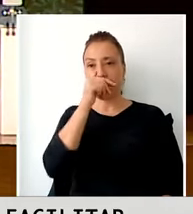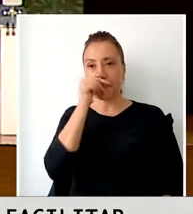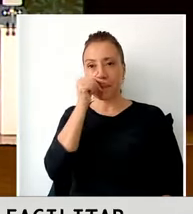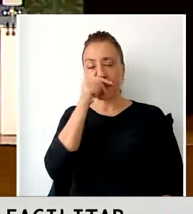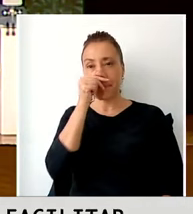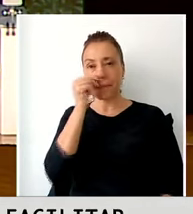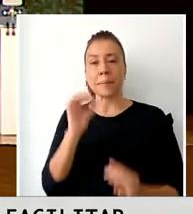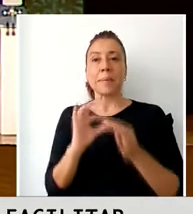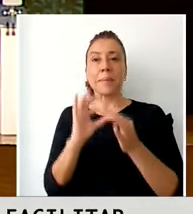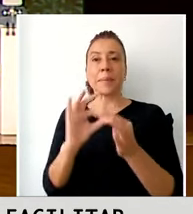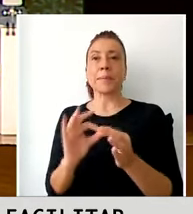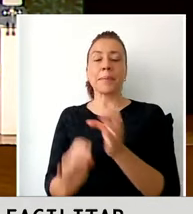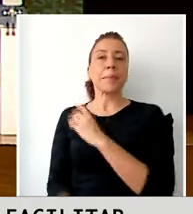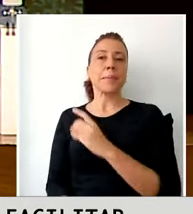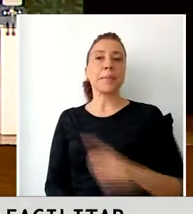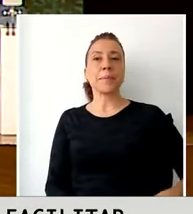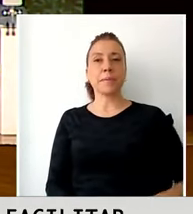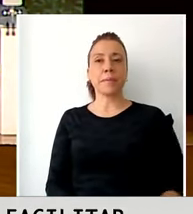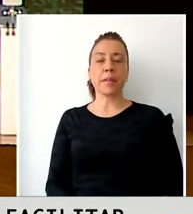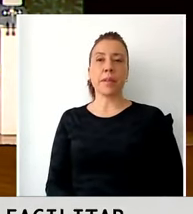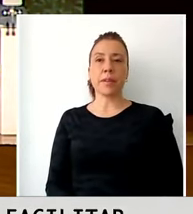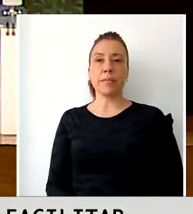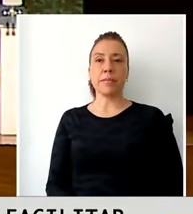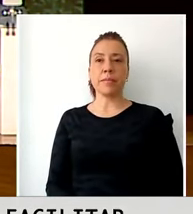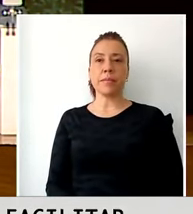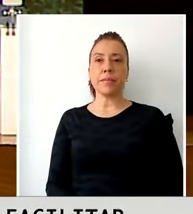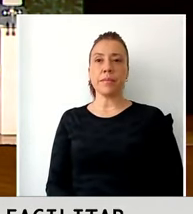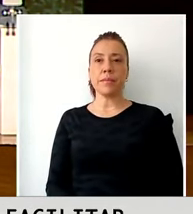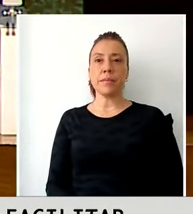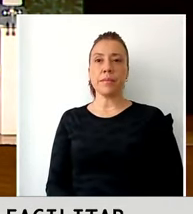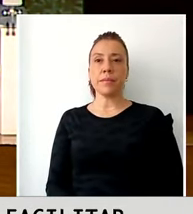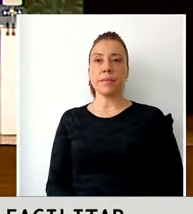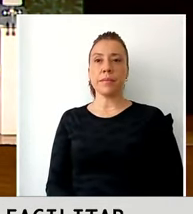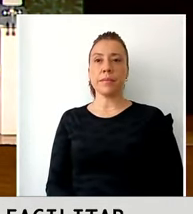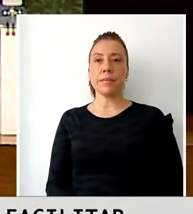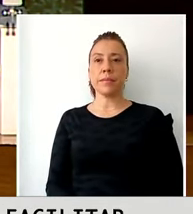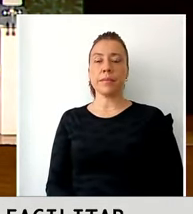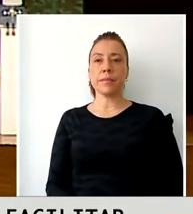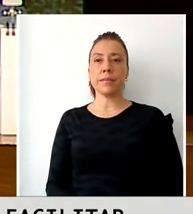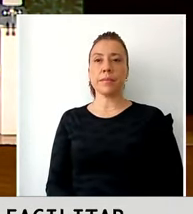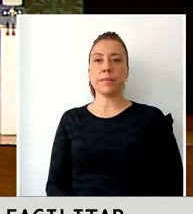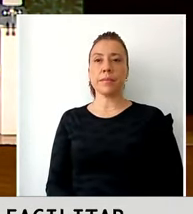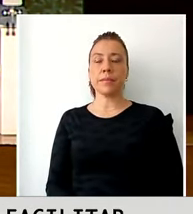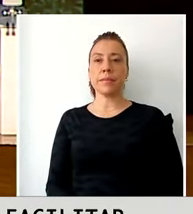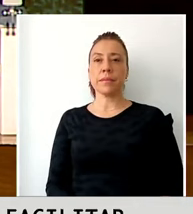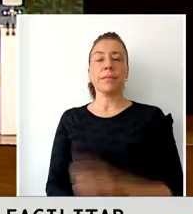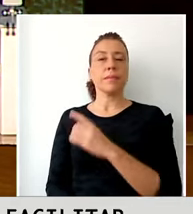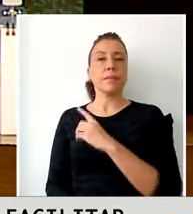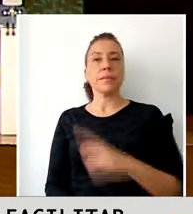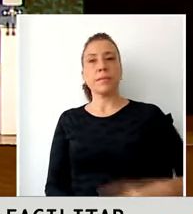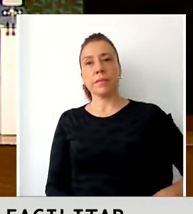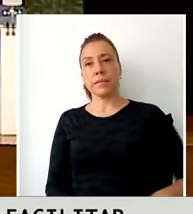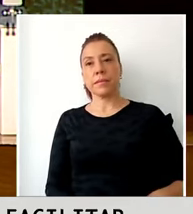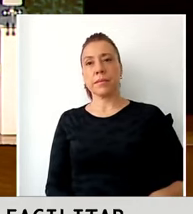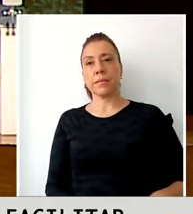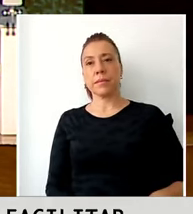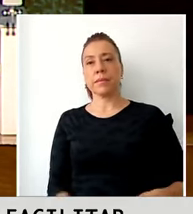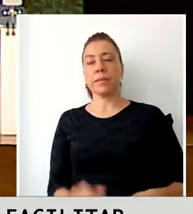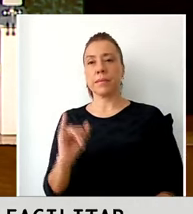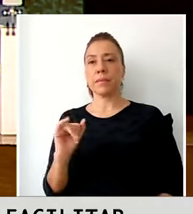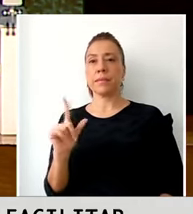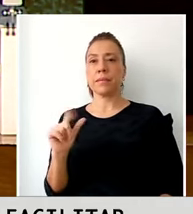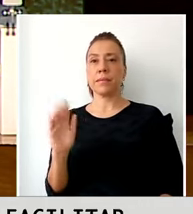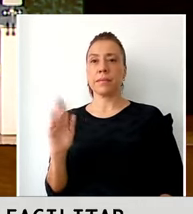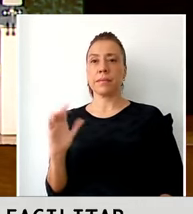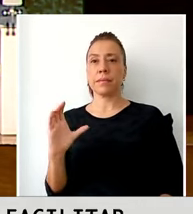diputado tiene la palabra a continuación el diputado Marcos y la vaca